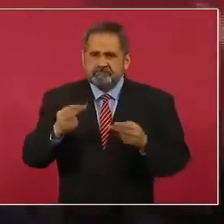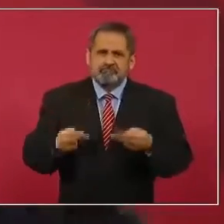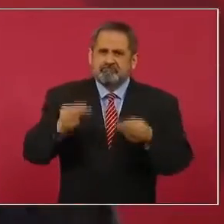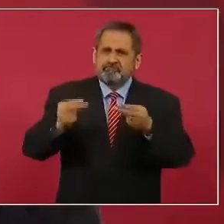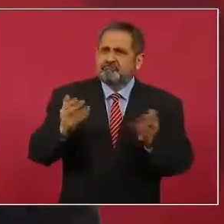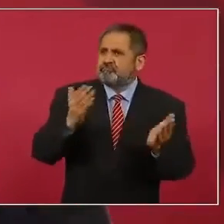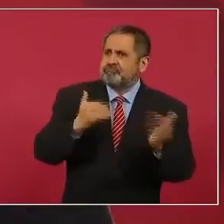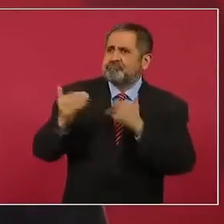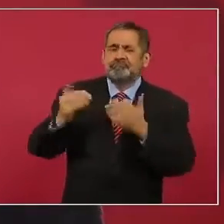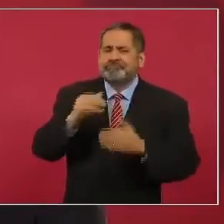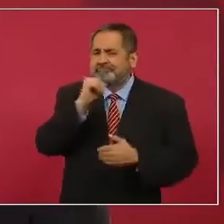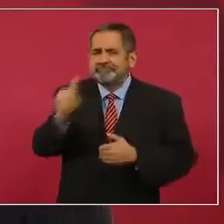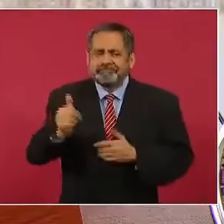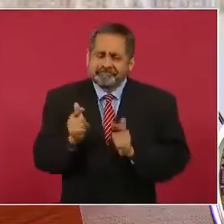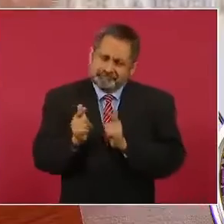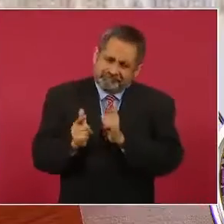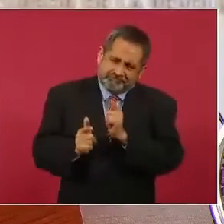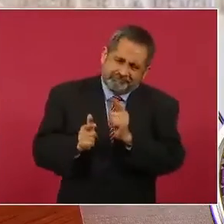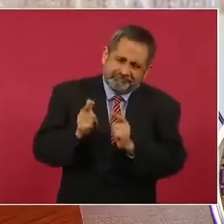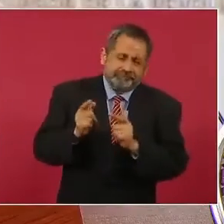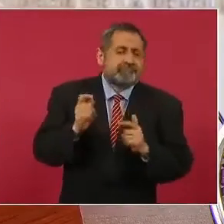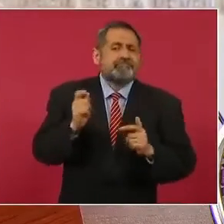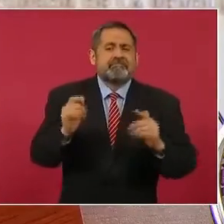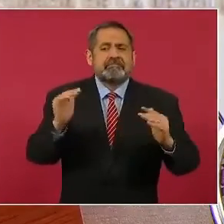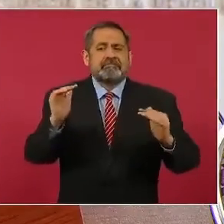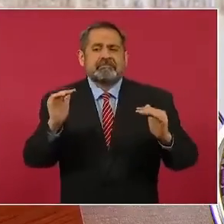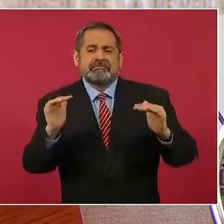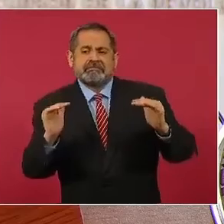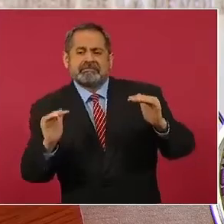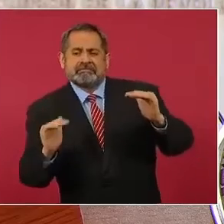tanto en el periodo neoliberal la desigualdad.